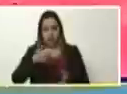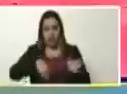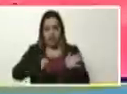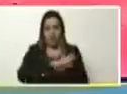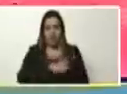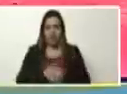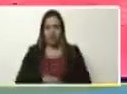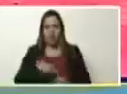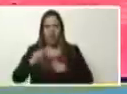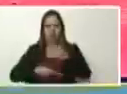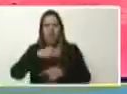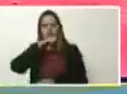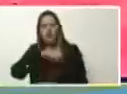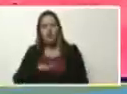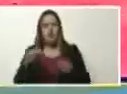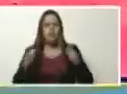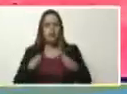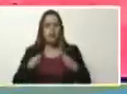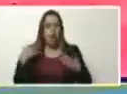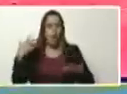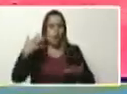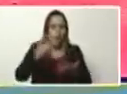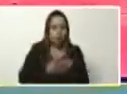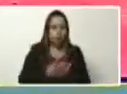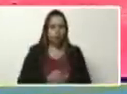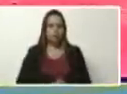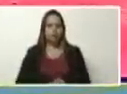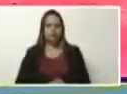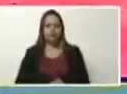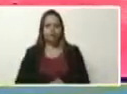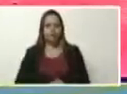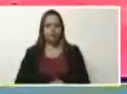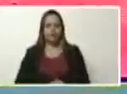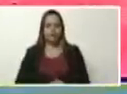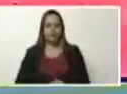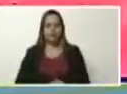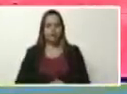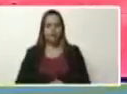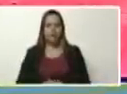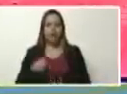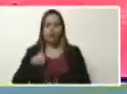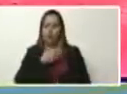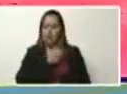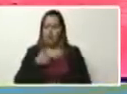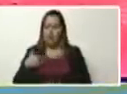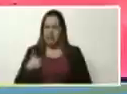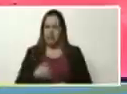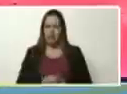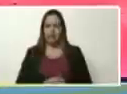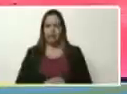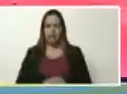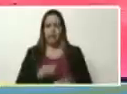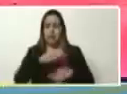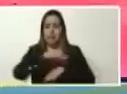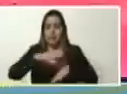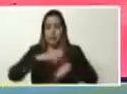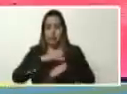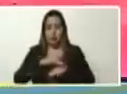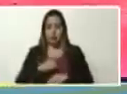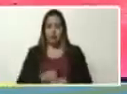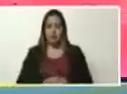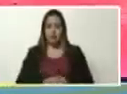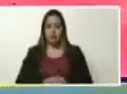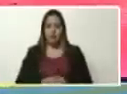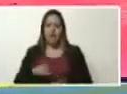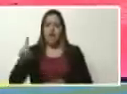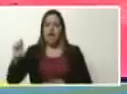para el proceso histórico que hemos vivido, muchachos. Y yo quisiera que el ministro